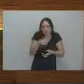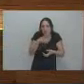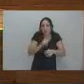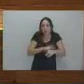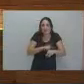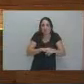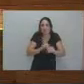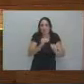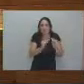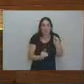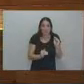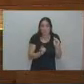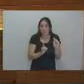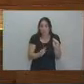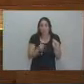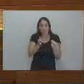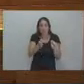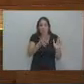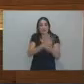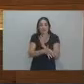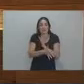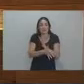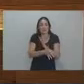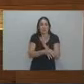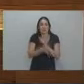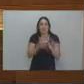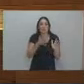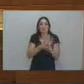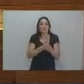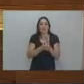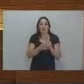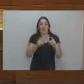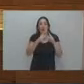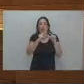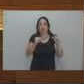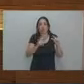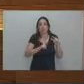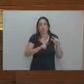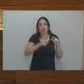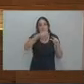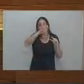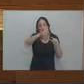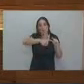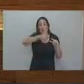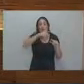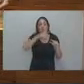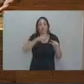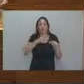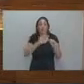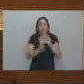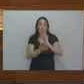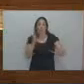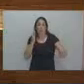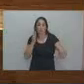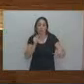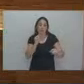que va a suponer un aumento de la desterritorialización, porque la alta velocidad hasta ahora está demostrando, además de no ser rentable